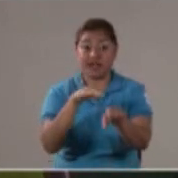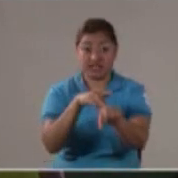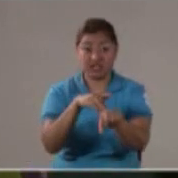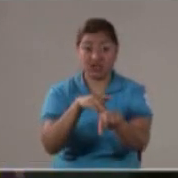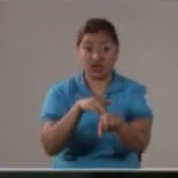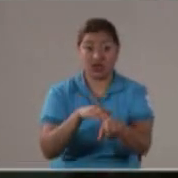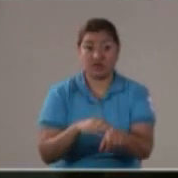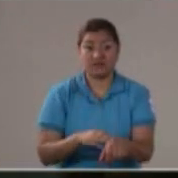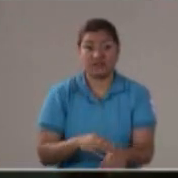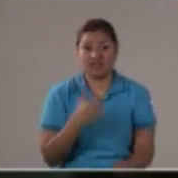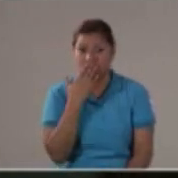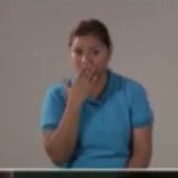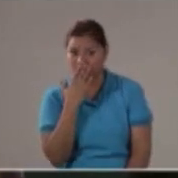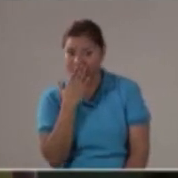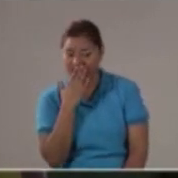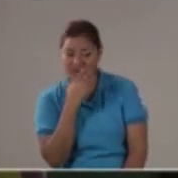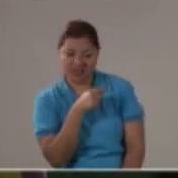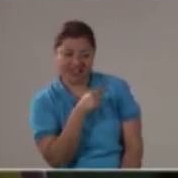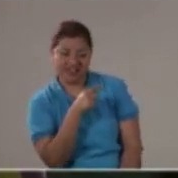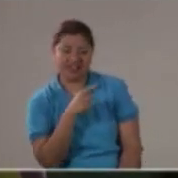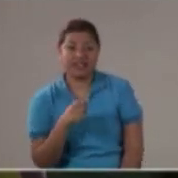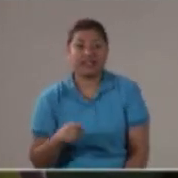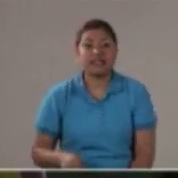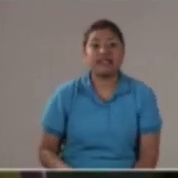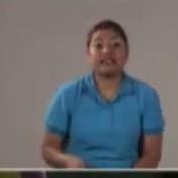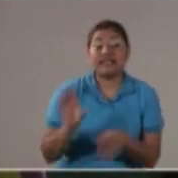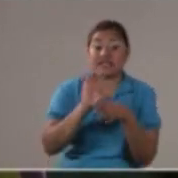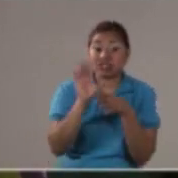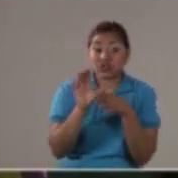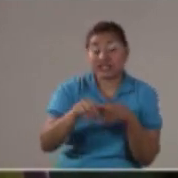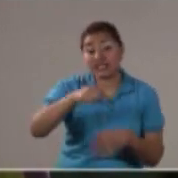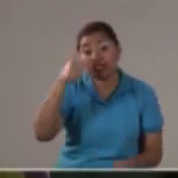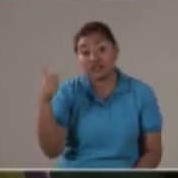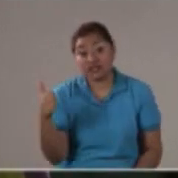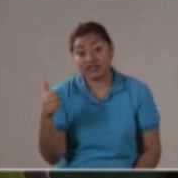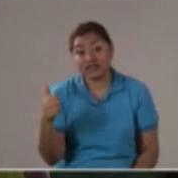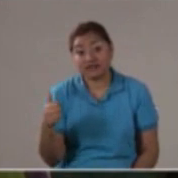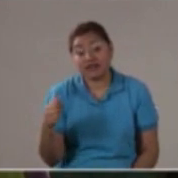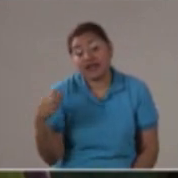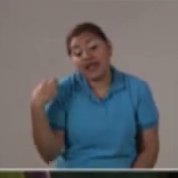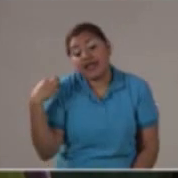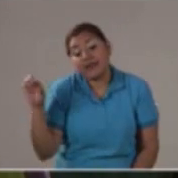Hasta nos burlamos de los defectos de los demás, que para nosotros son defectos.